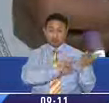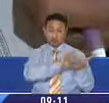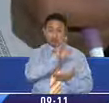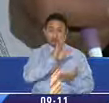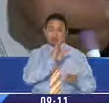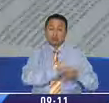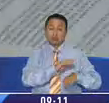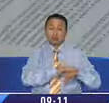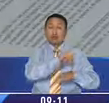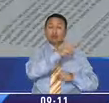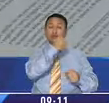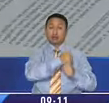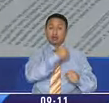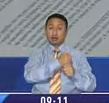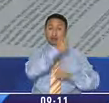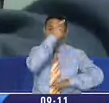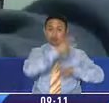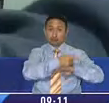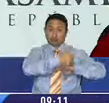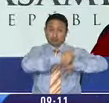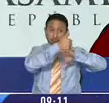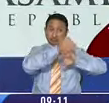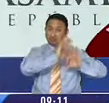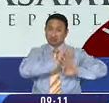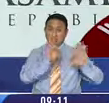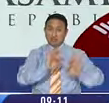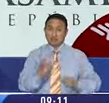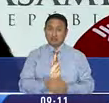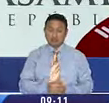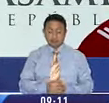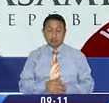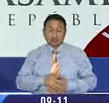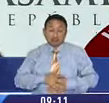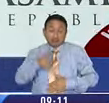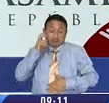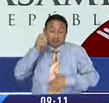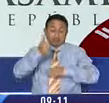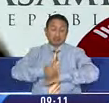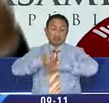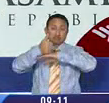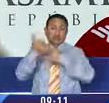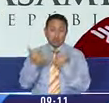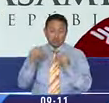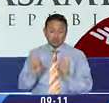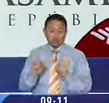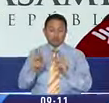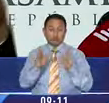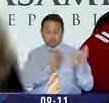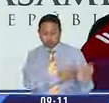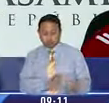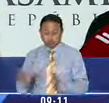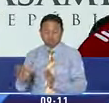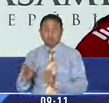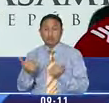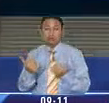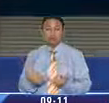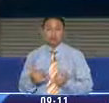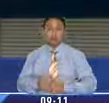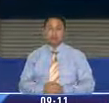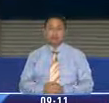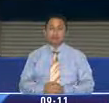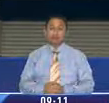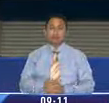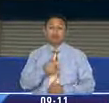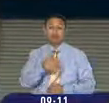por incumplimiento de designación de autoridades. Entonces yo creo que la Corte tiene la gran oportunidad de poner orden en este instante.